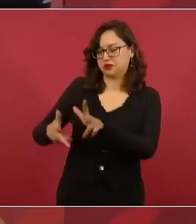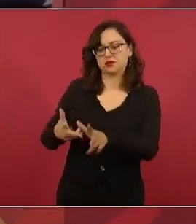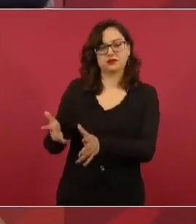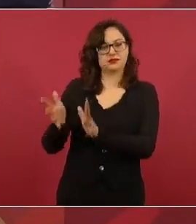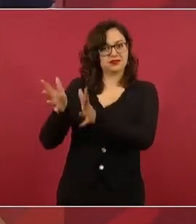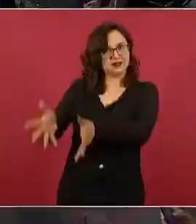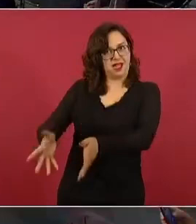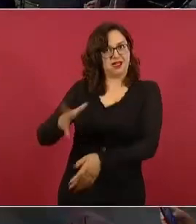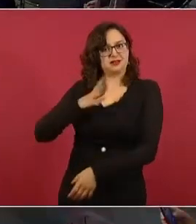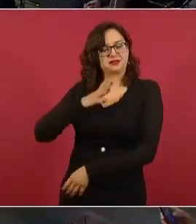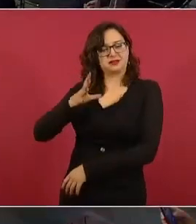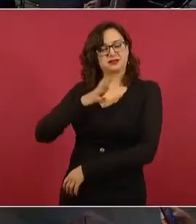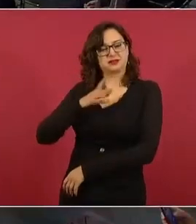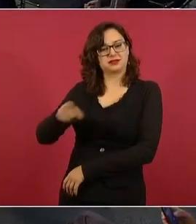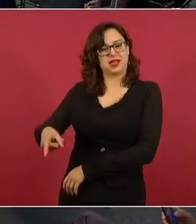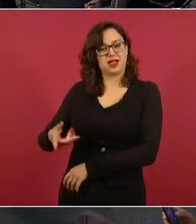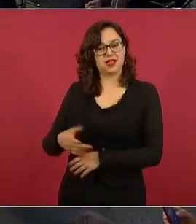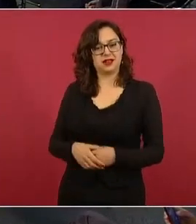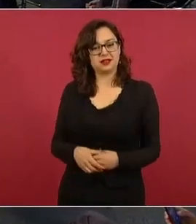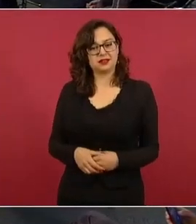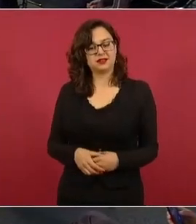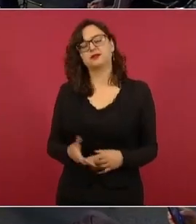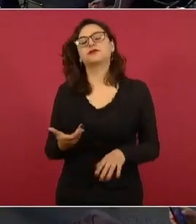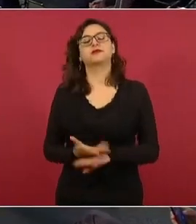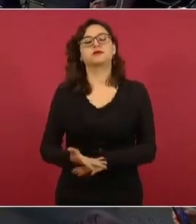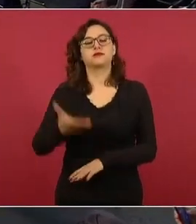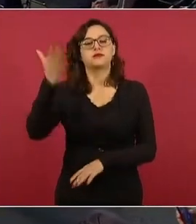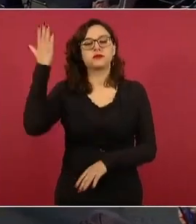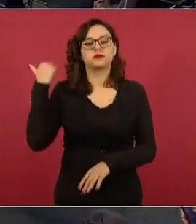Primero, ¿cómo era la comunicación?